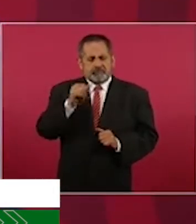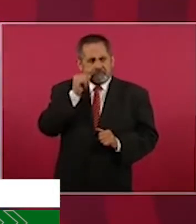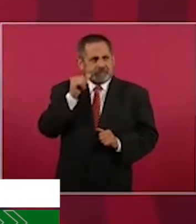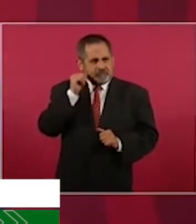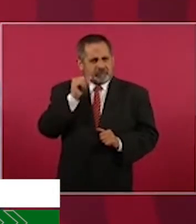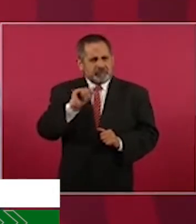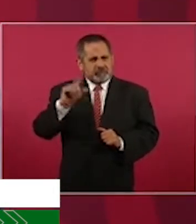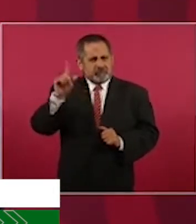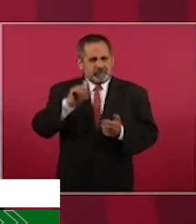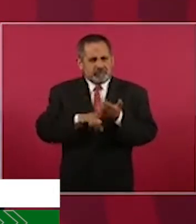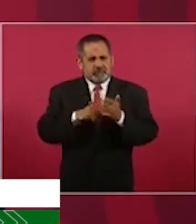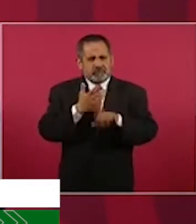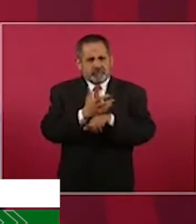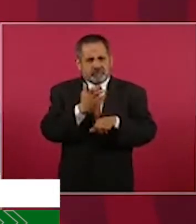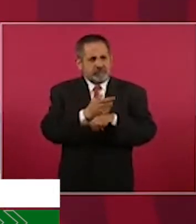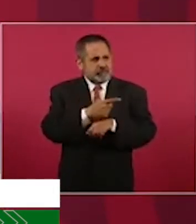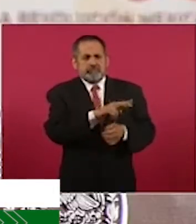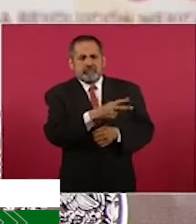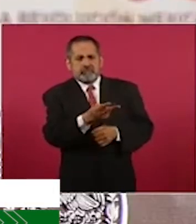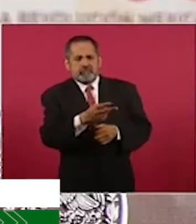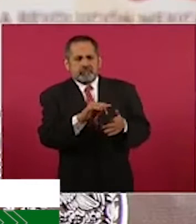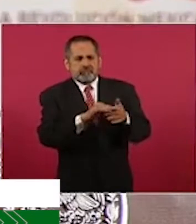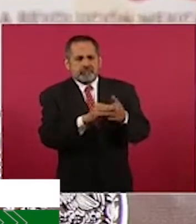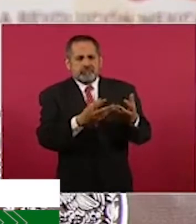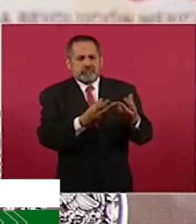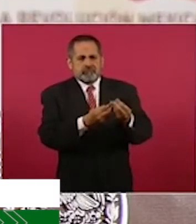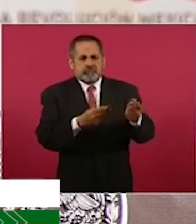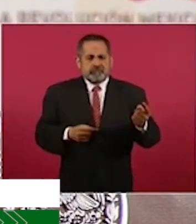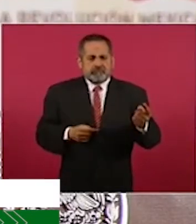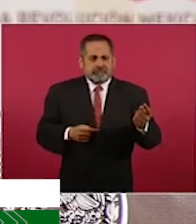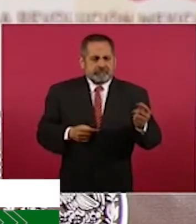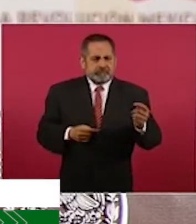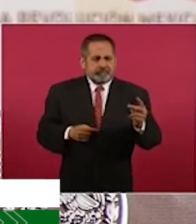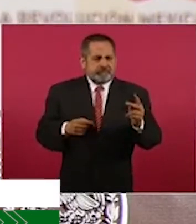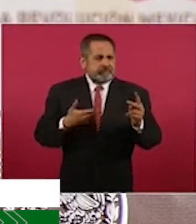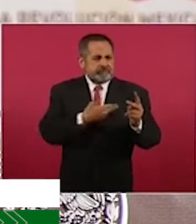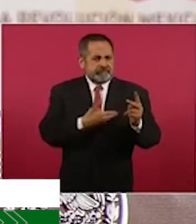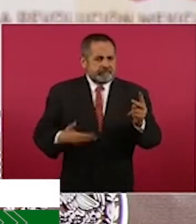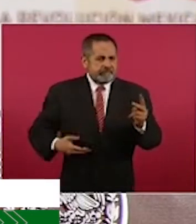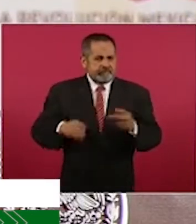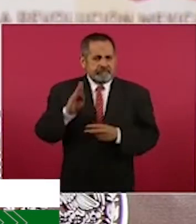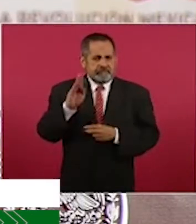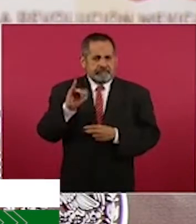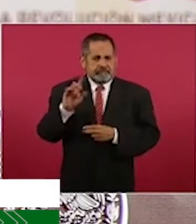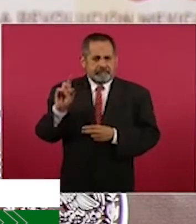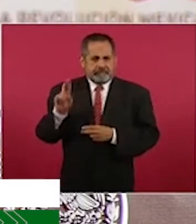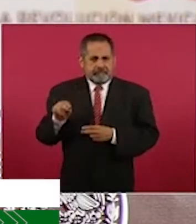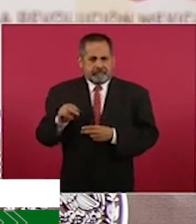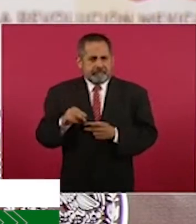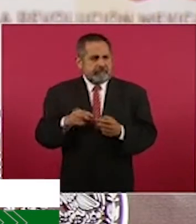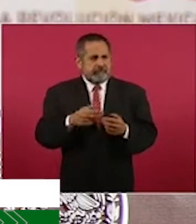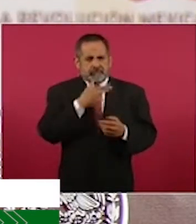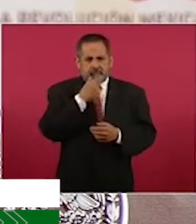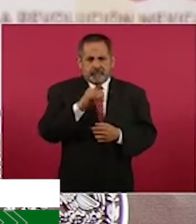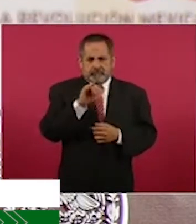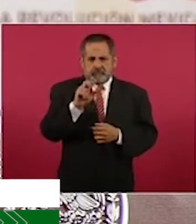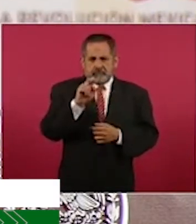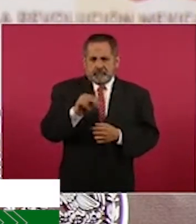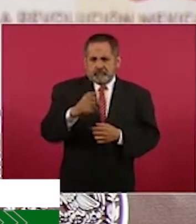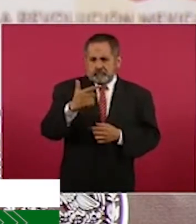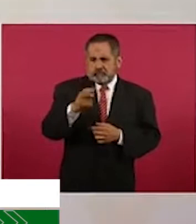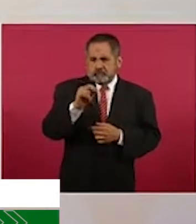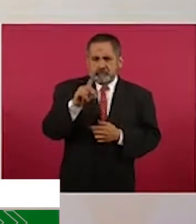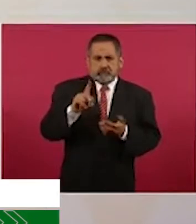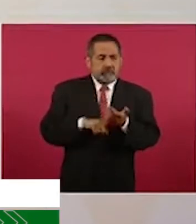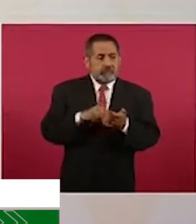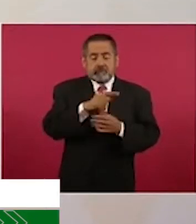funcionario de Estados Unidos muy cercano, sí, al presidente Biden, Juan González, habló de que